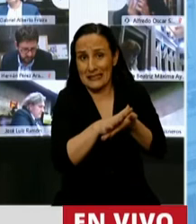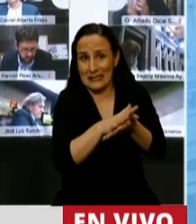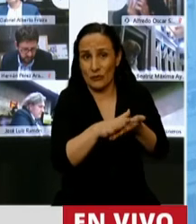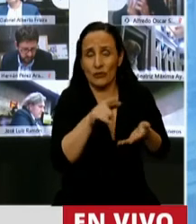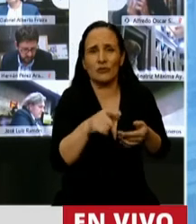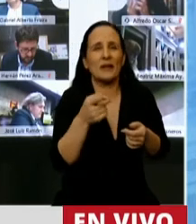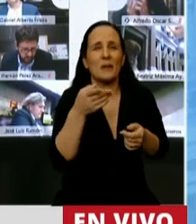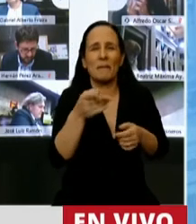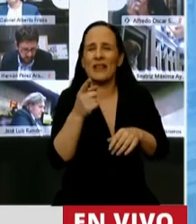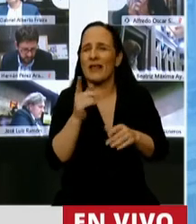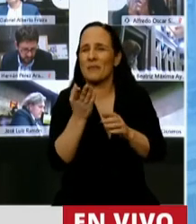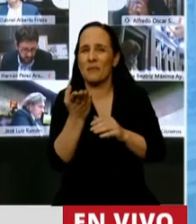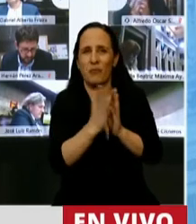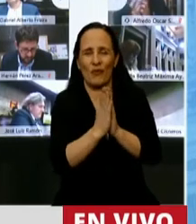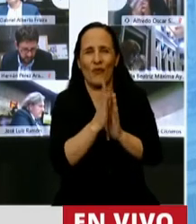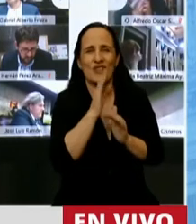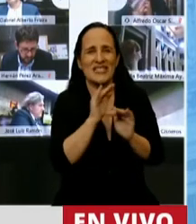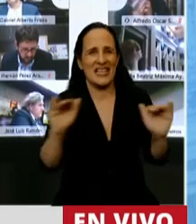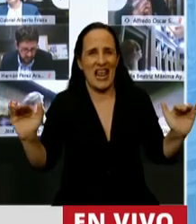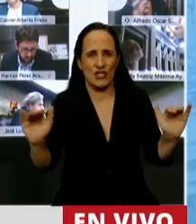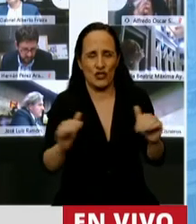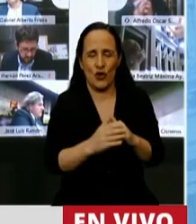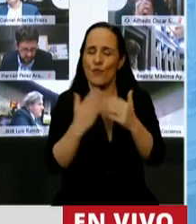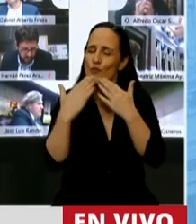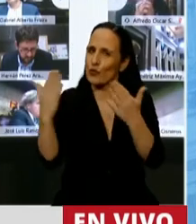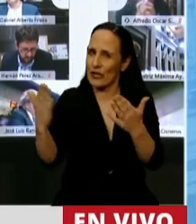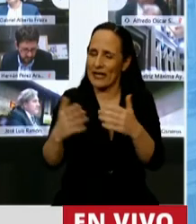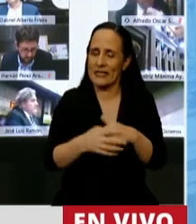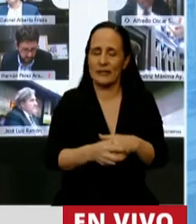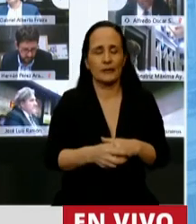muy importante. Pido si pueden hacer un poco de silencio. Muchas gracias.